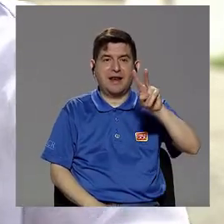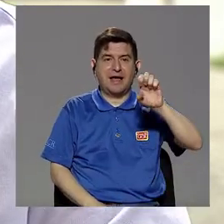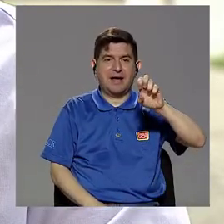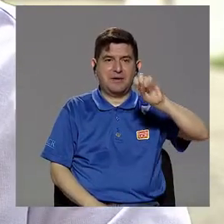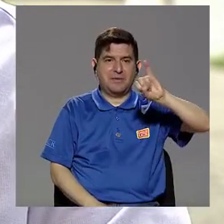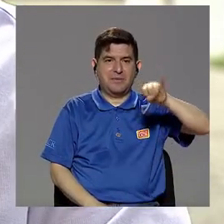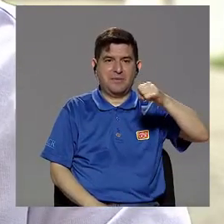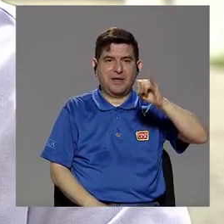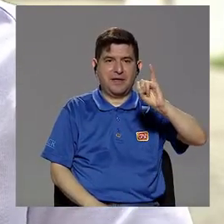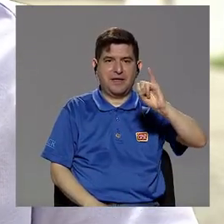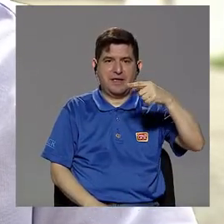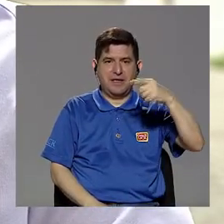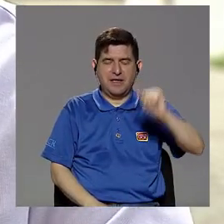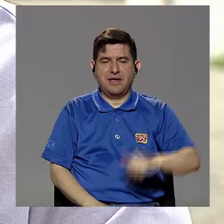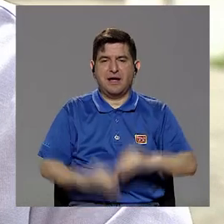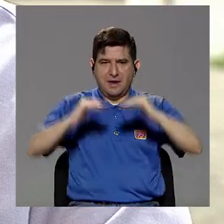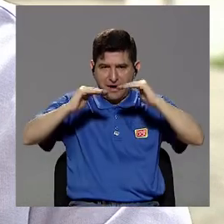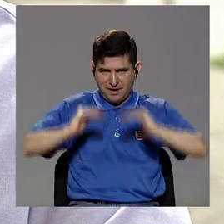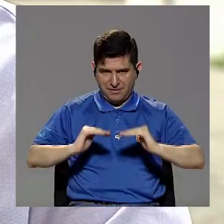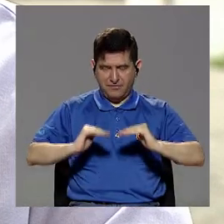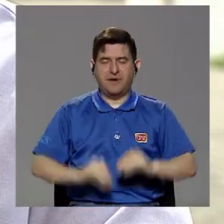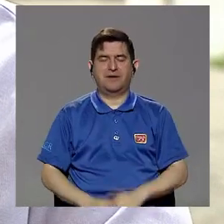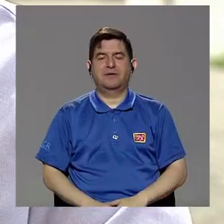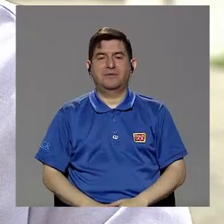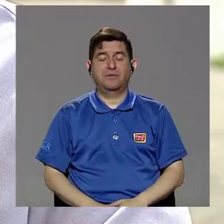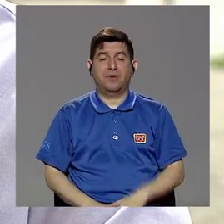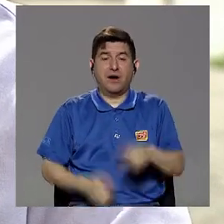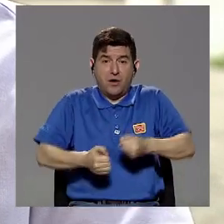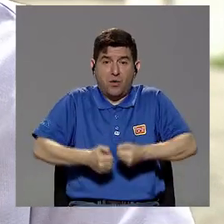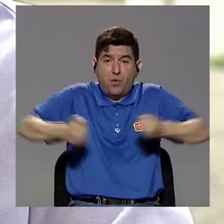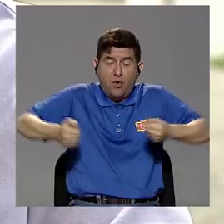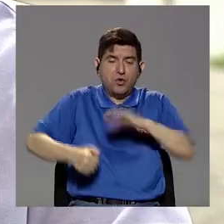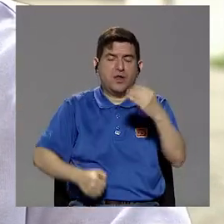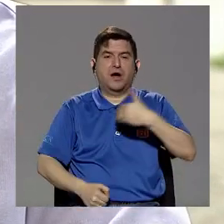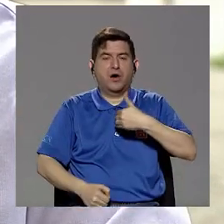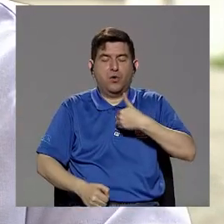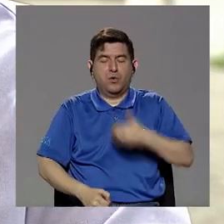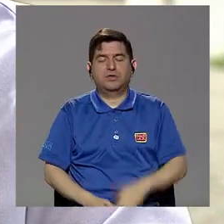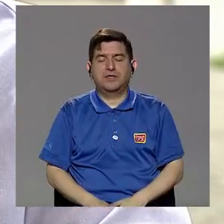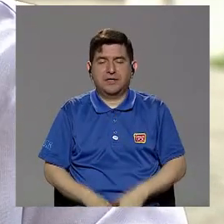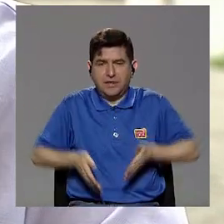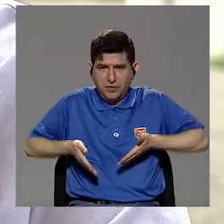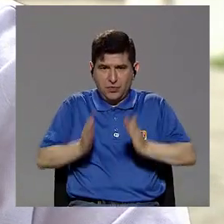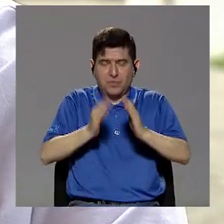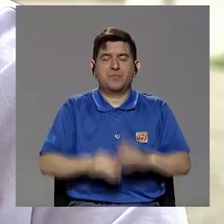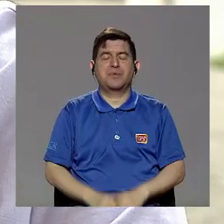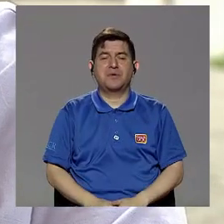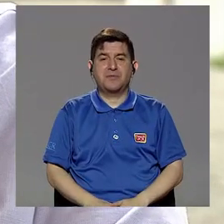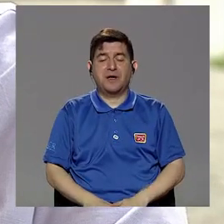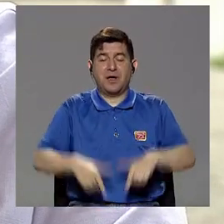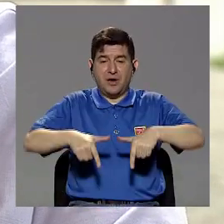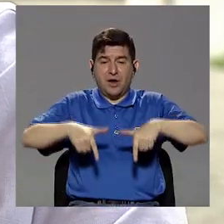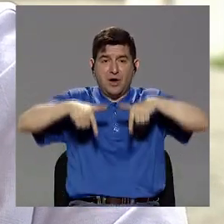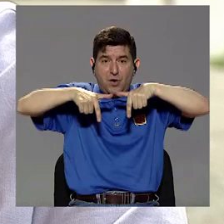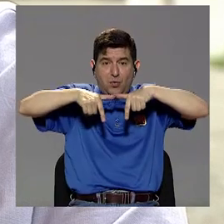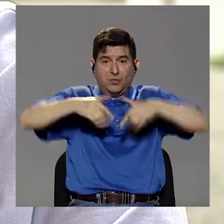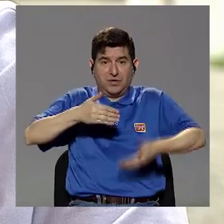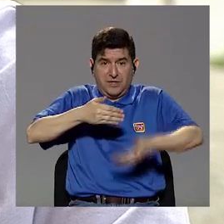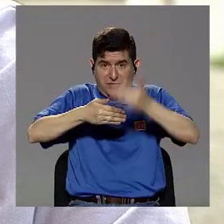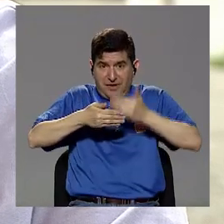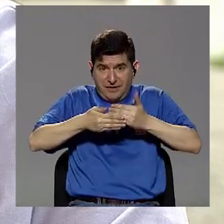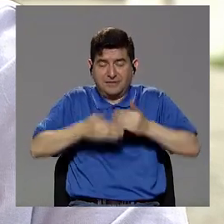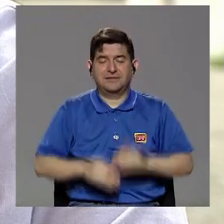¿verdad? En toda la cavidad abdominal. Entonces, si están gorditas o si tiene el bebé, el útero está directamente por encima de la